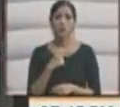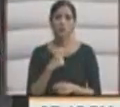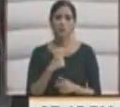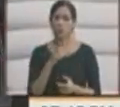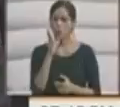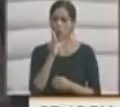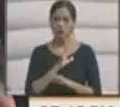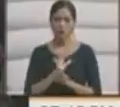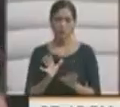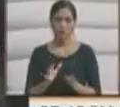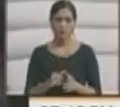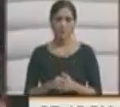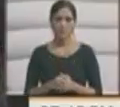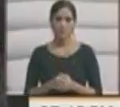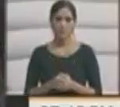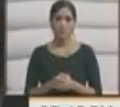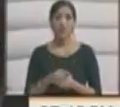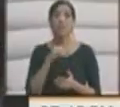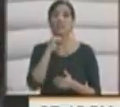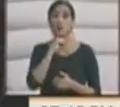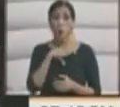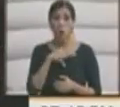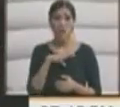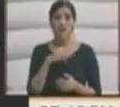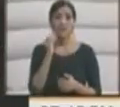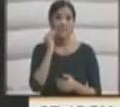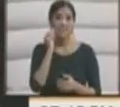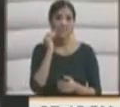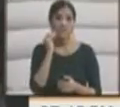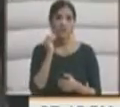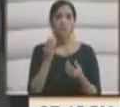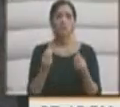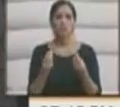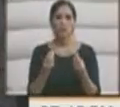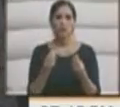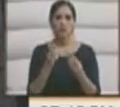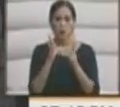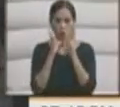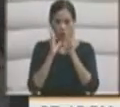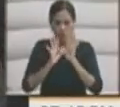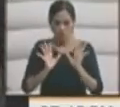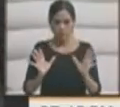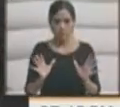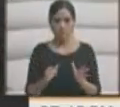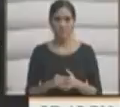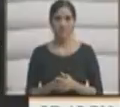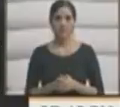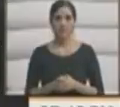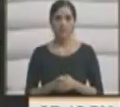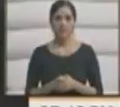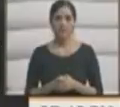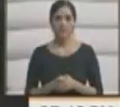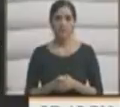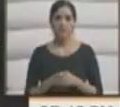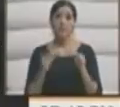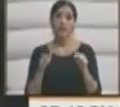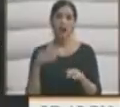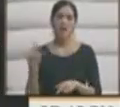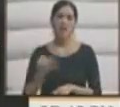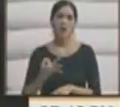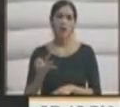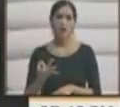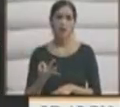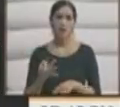abominables. Los cuentos son, en muchos casos, de terror. Esta es la verdadera situación